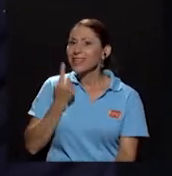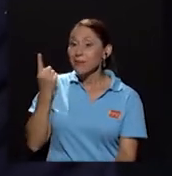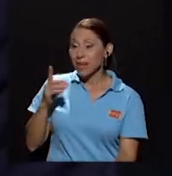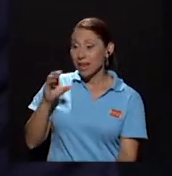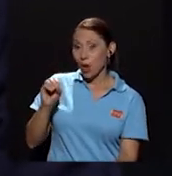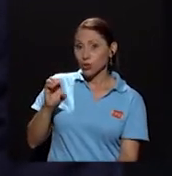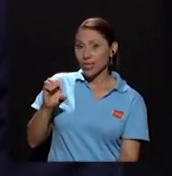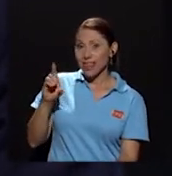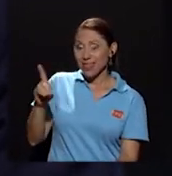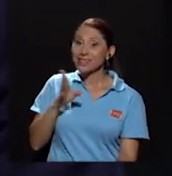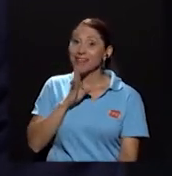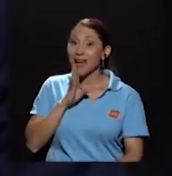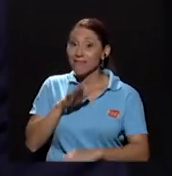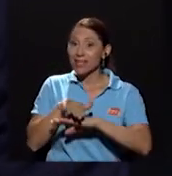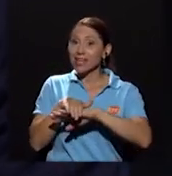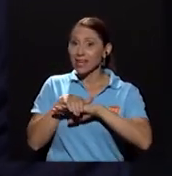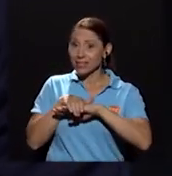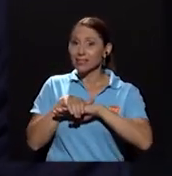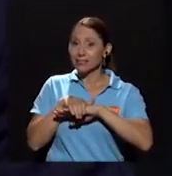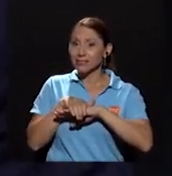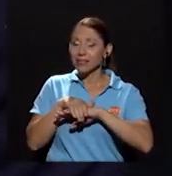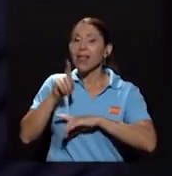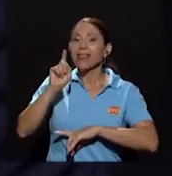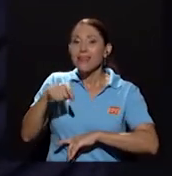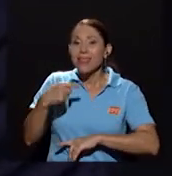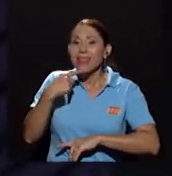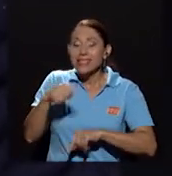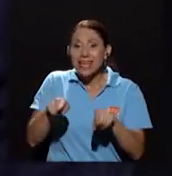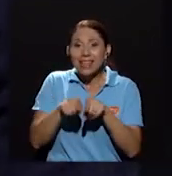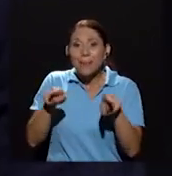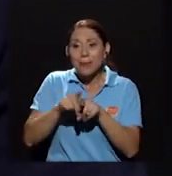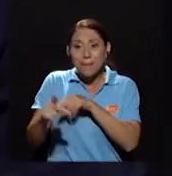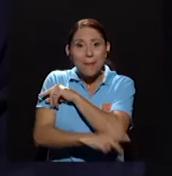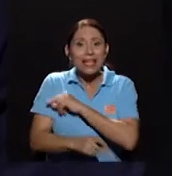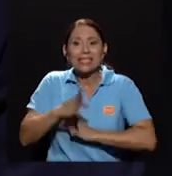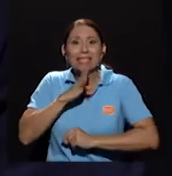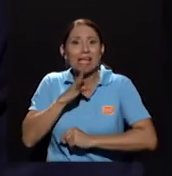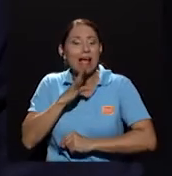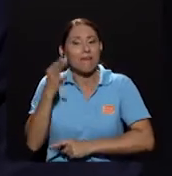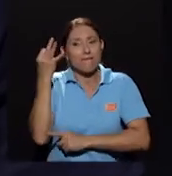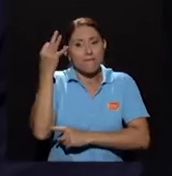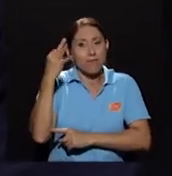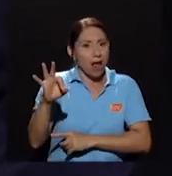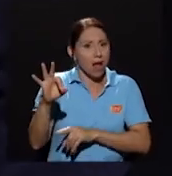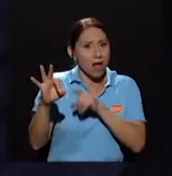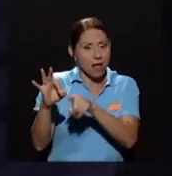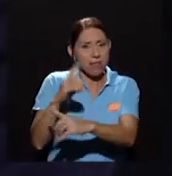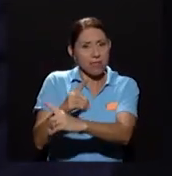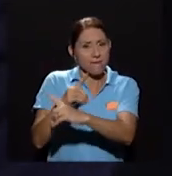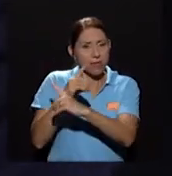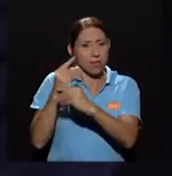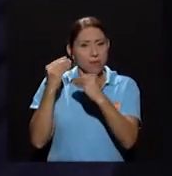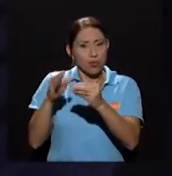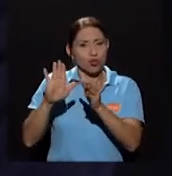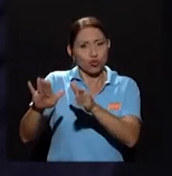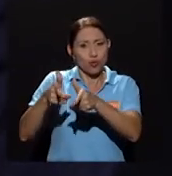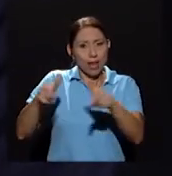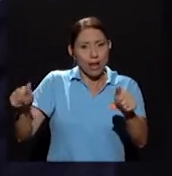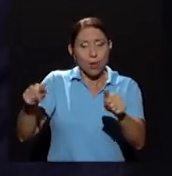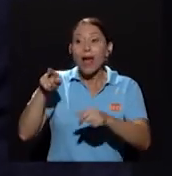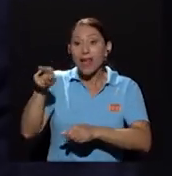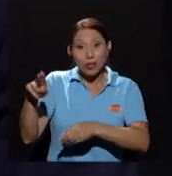inglés hay que decir que inclusive países francófonos que defienden muchísimo su su lengua y